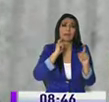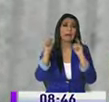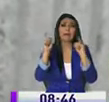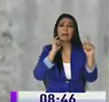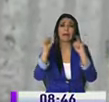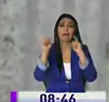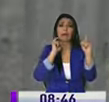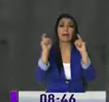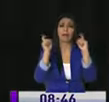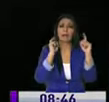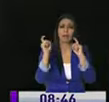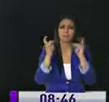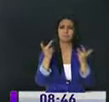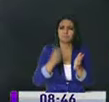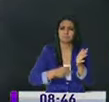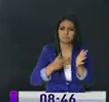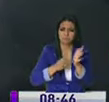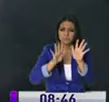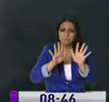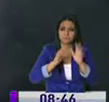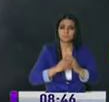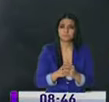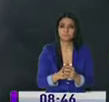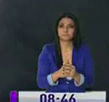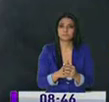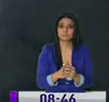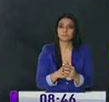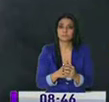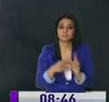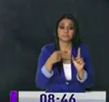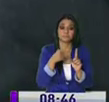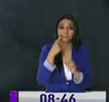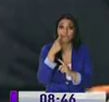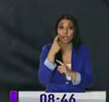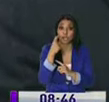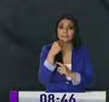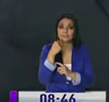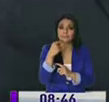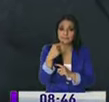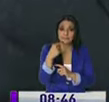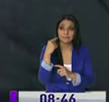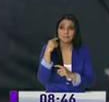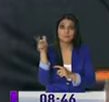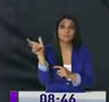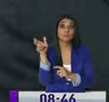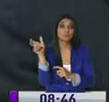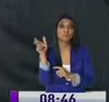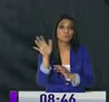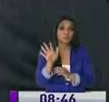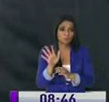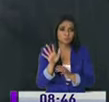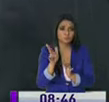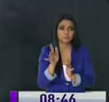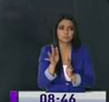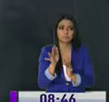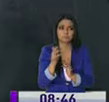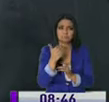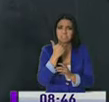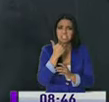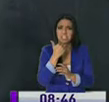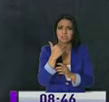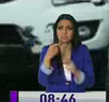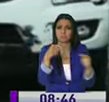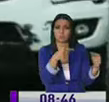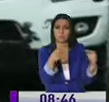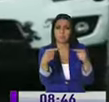desgarradores bueno es lo que ha manifestado el señor es que él pudo escuchar algún tipo de discusión